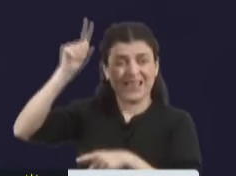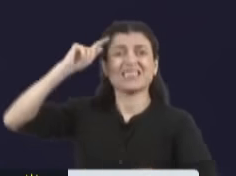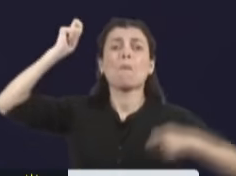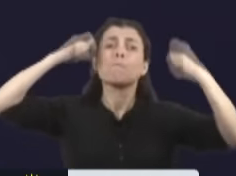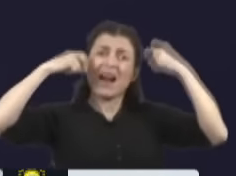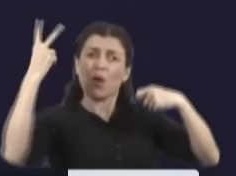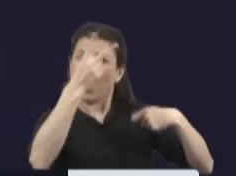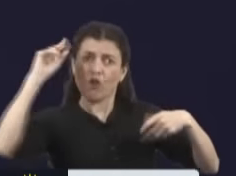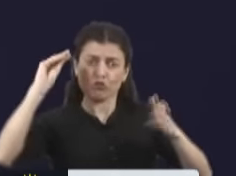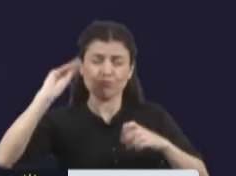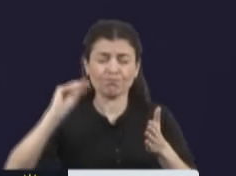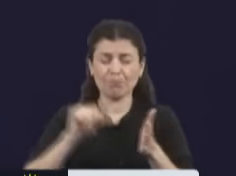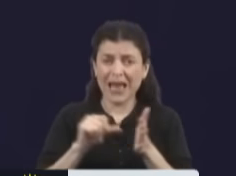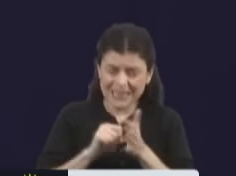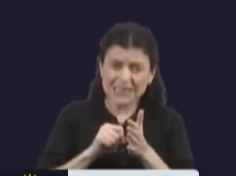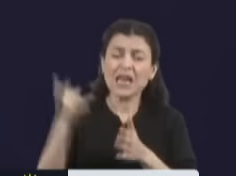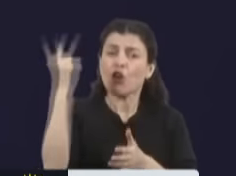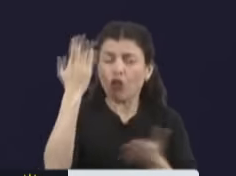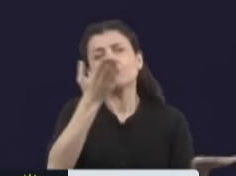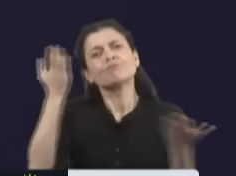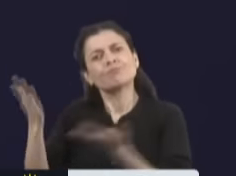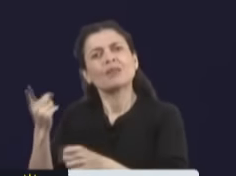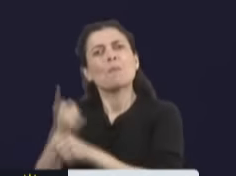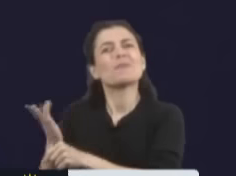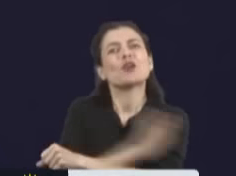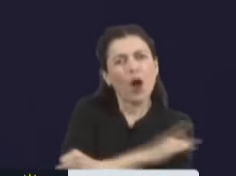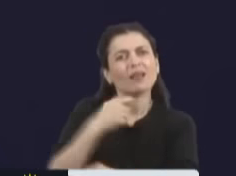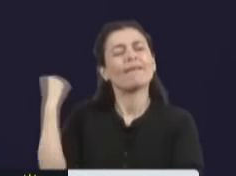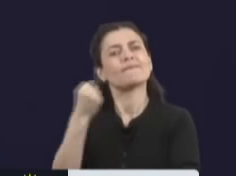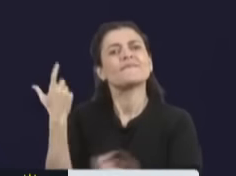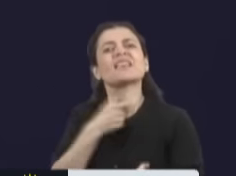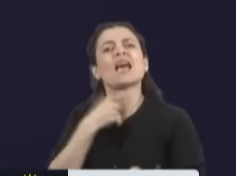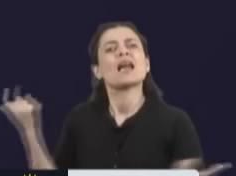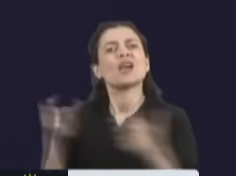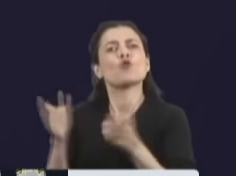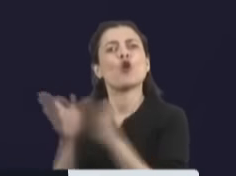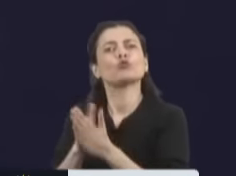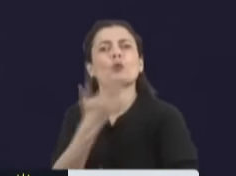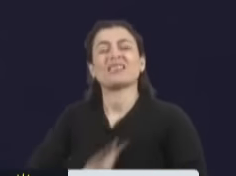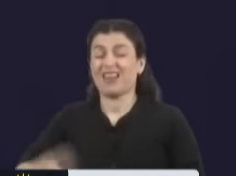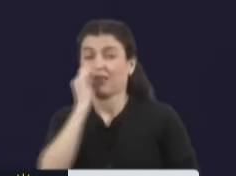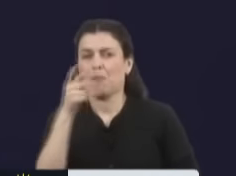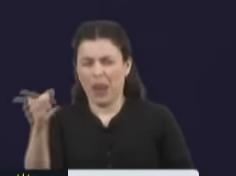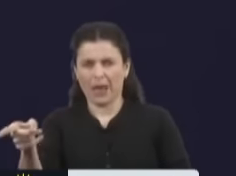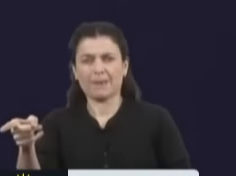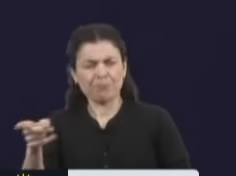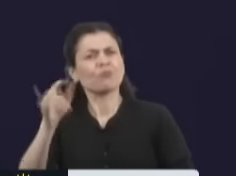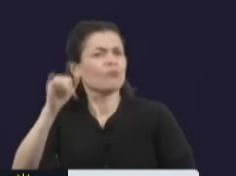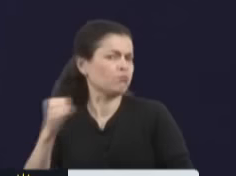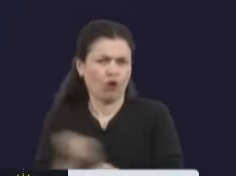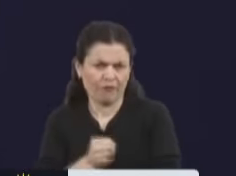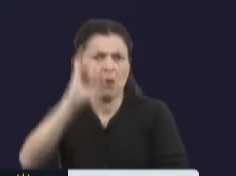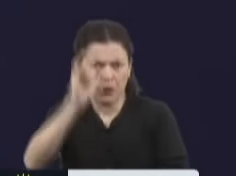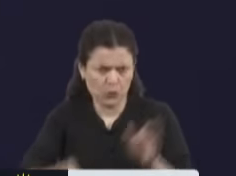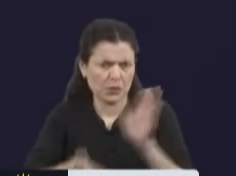están en el país ambos han solicitado una reunión con el presidente Miley eh los encuentros se van a dar van a